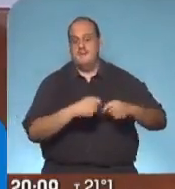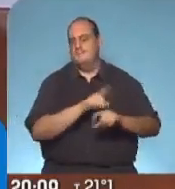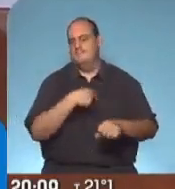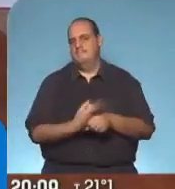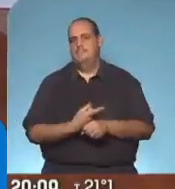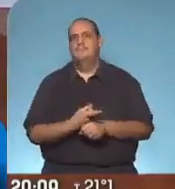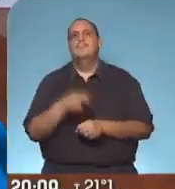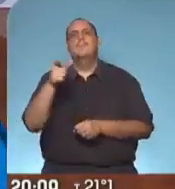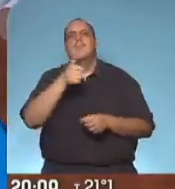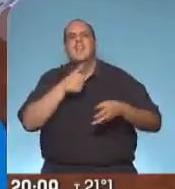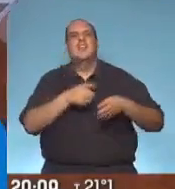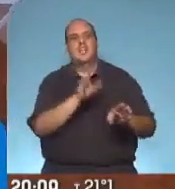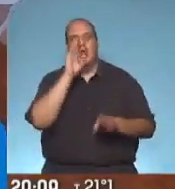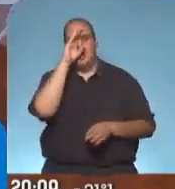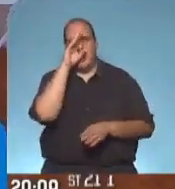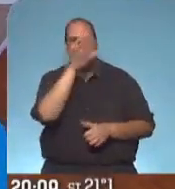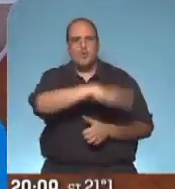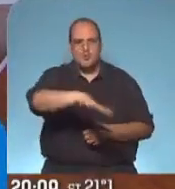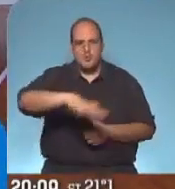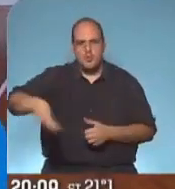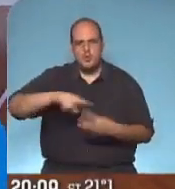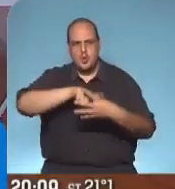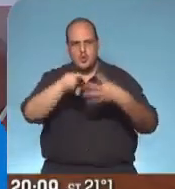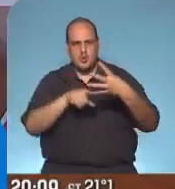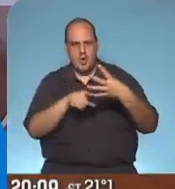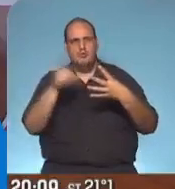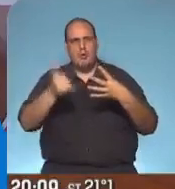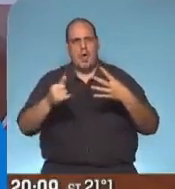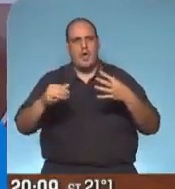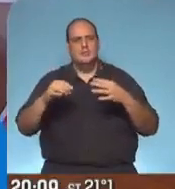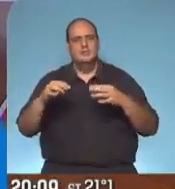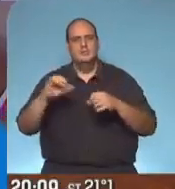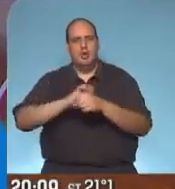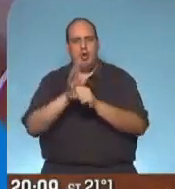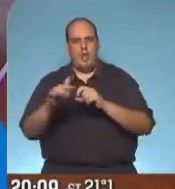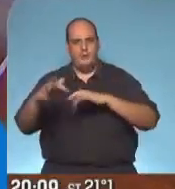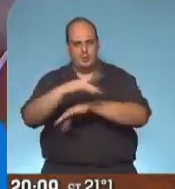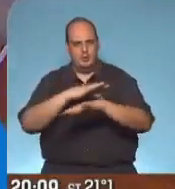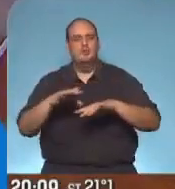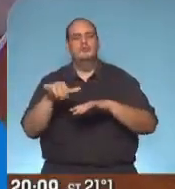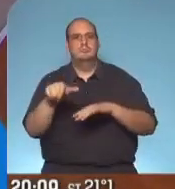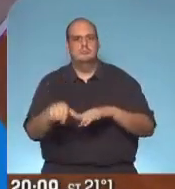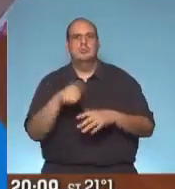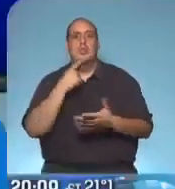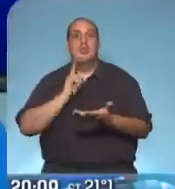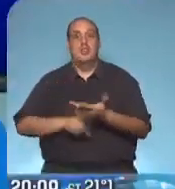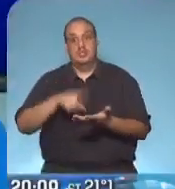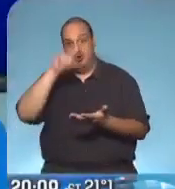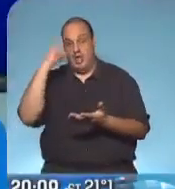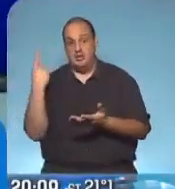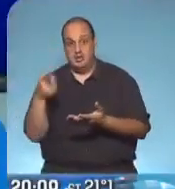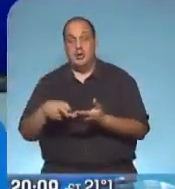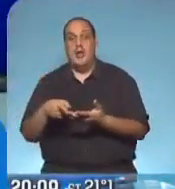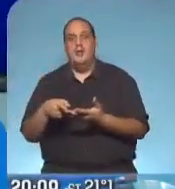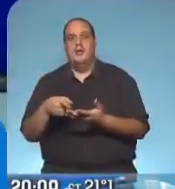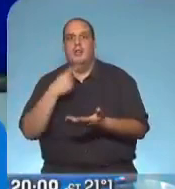Río Negro, donde hay 4 localidades de las que hablamos con transmisión local, dieron marcha atrás con las medidas dispuestas por el gobierno nacional. Ellos